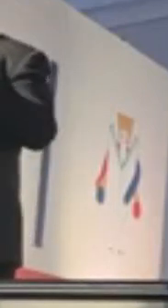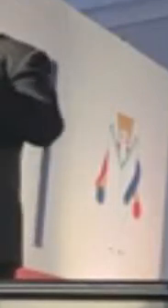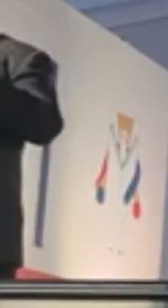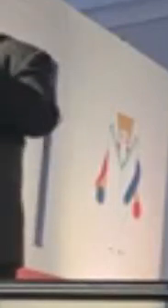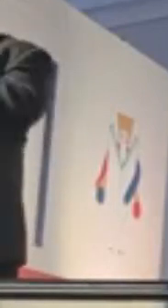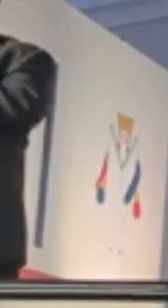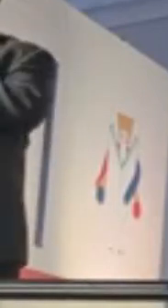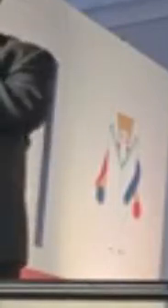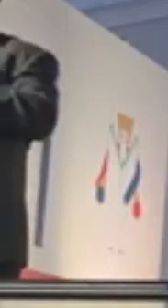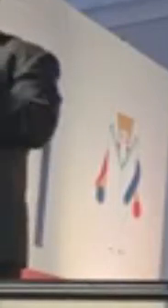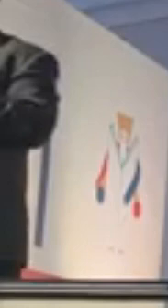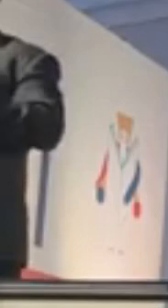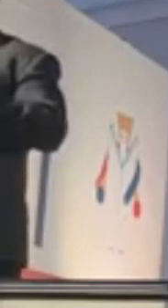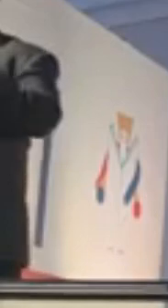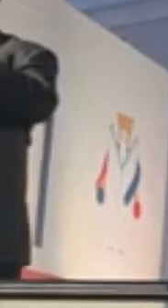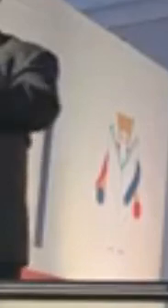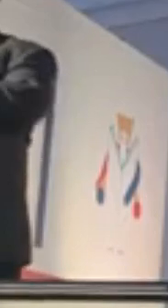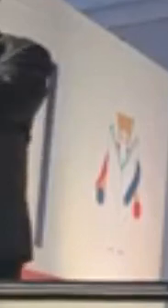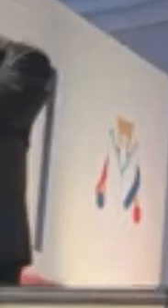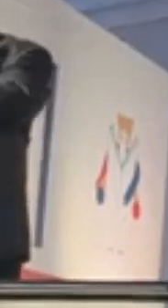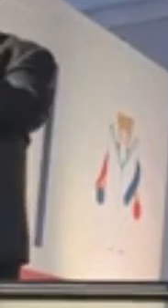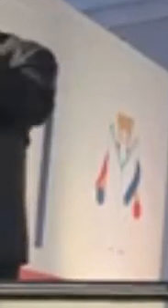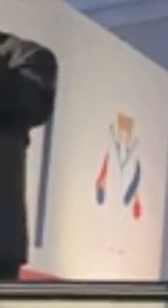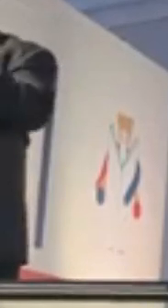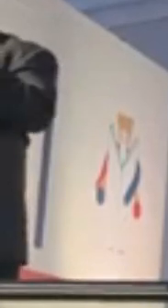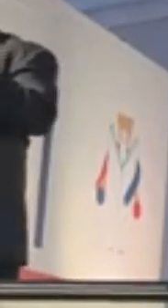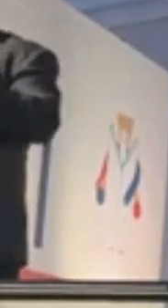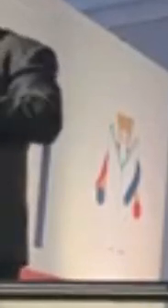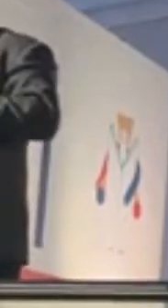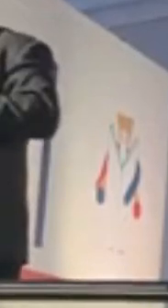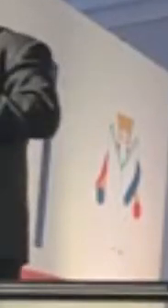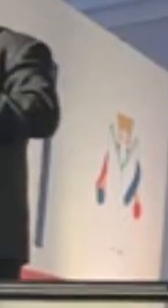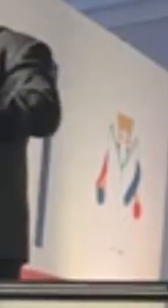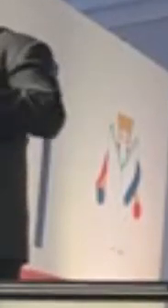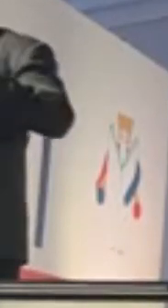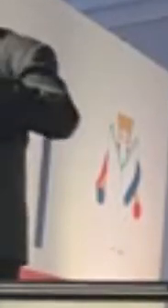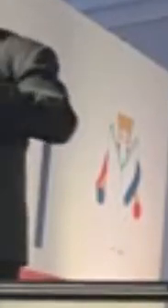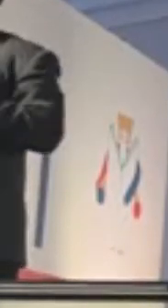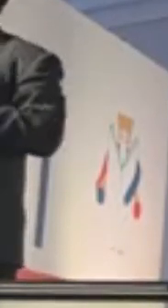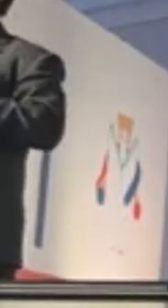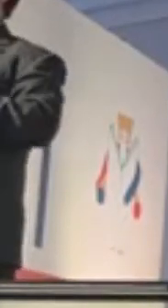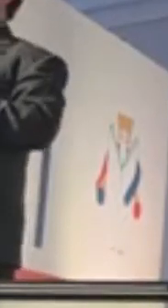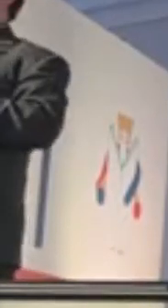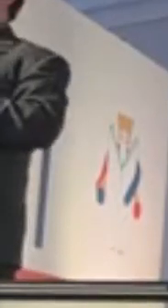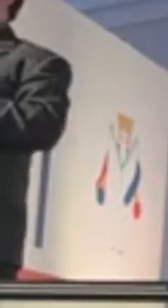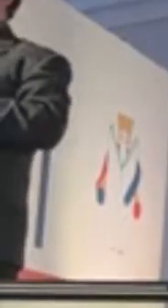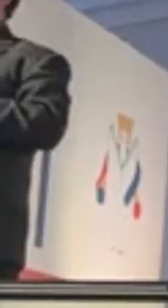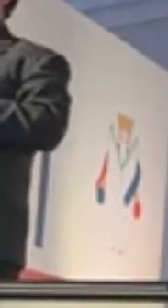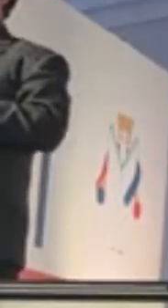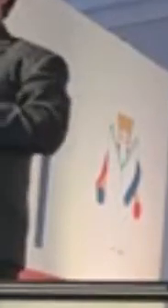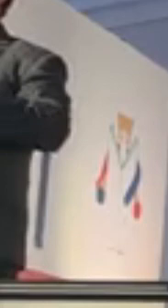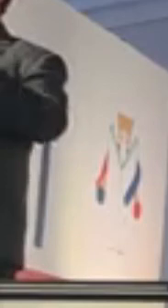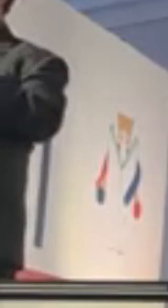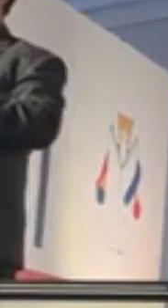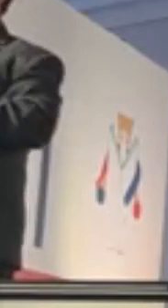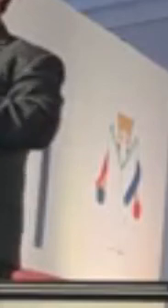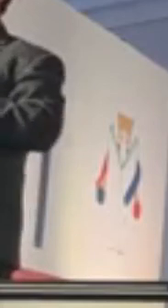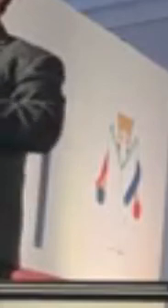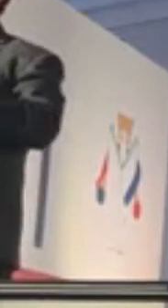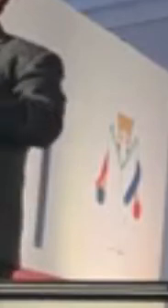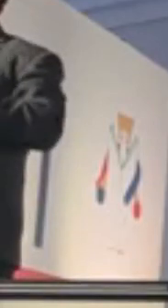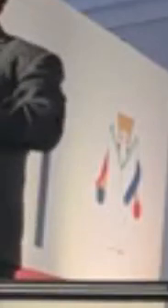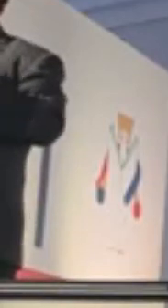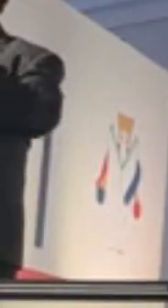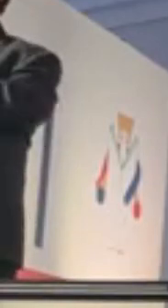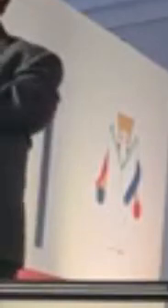materia eléctrica para que las empresas, entre ellos algún español, Iberdrola, nos dejaran de robar 490 mil millones de pesos. Se nos vino encima